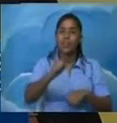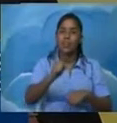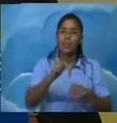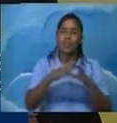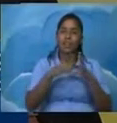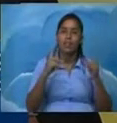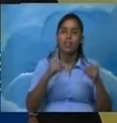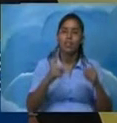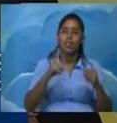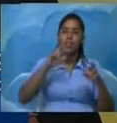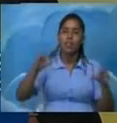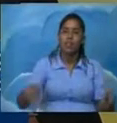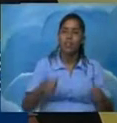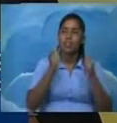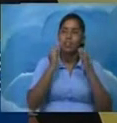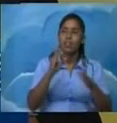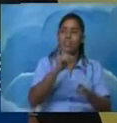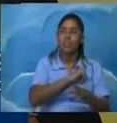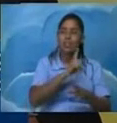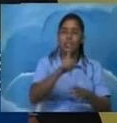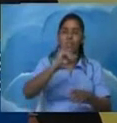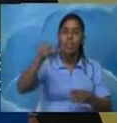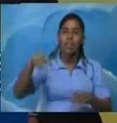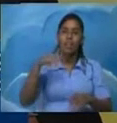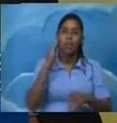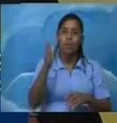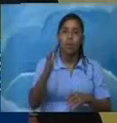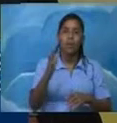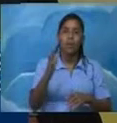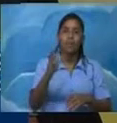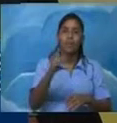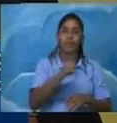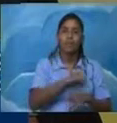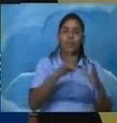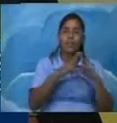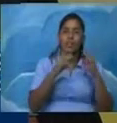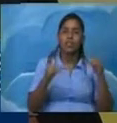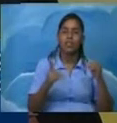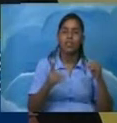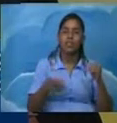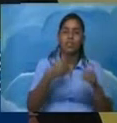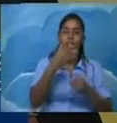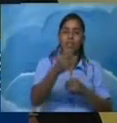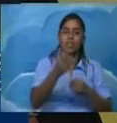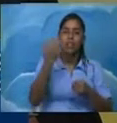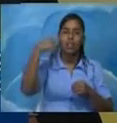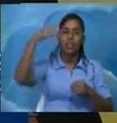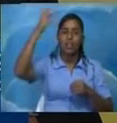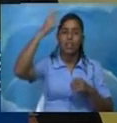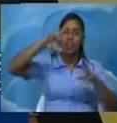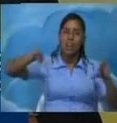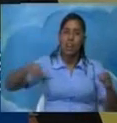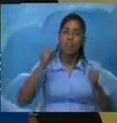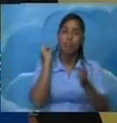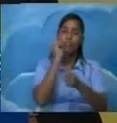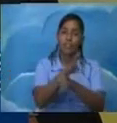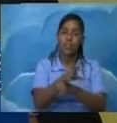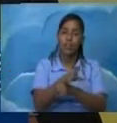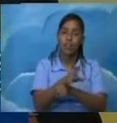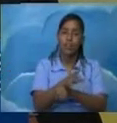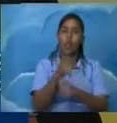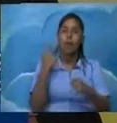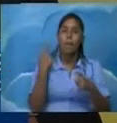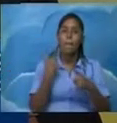pregonada la remisión de Jehová. Del extranjero demandarás el reintegro,